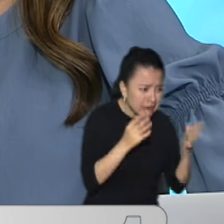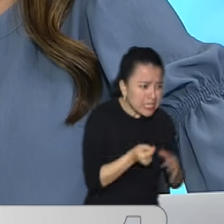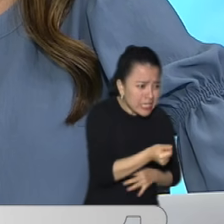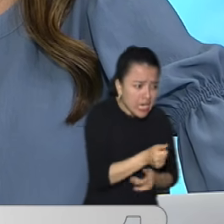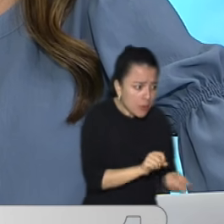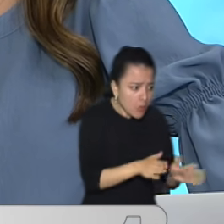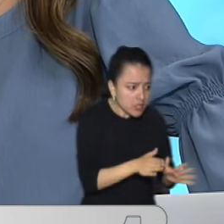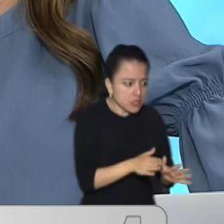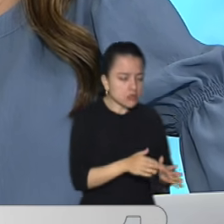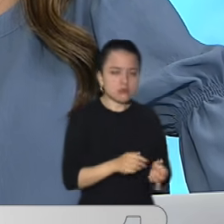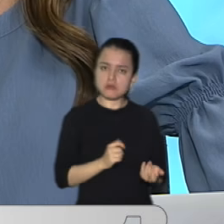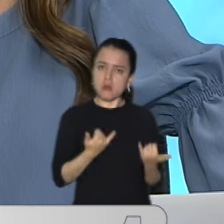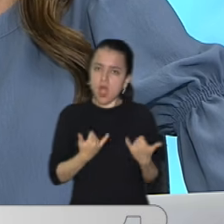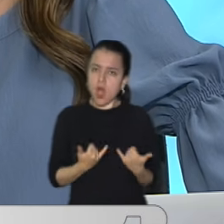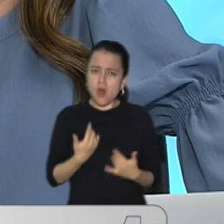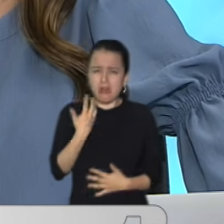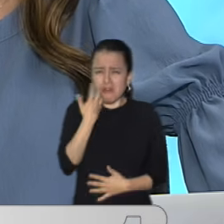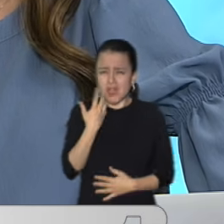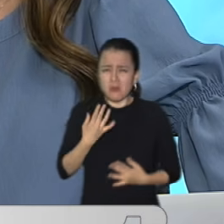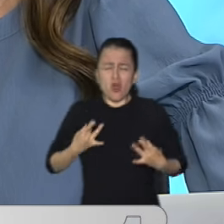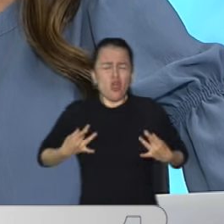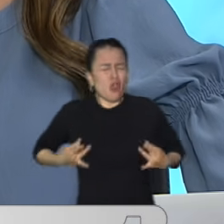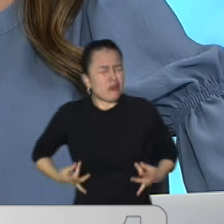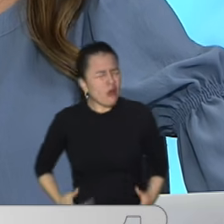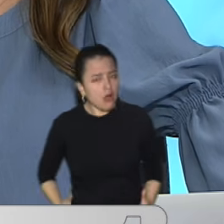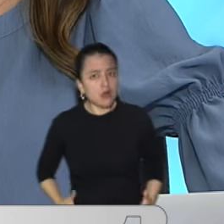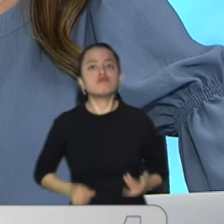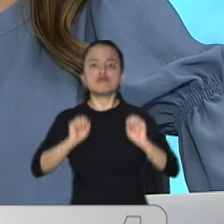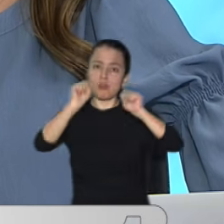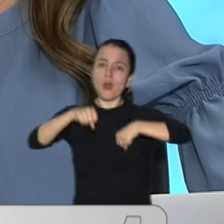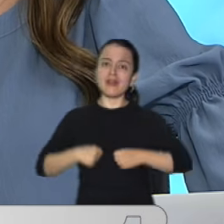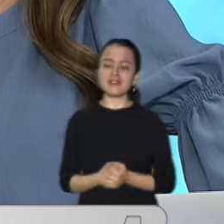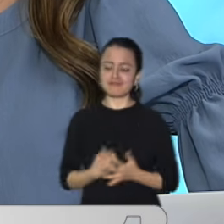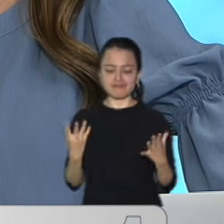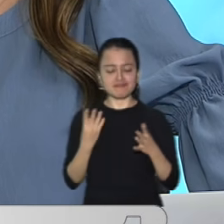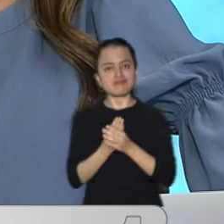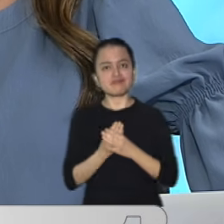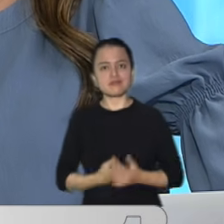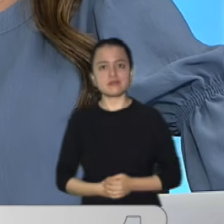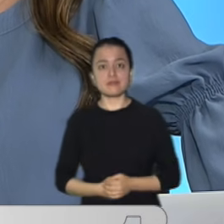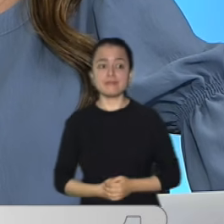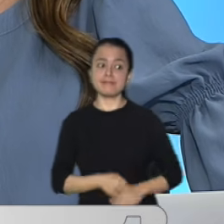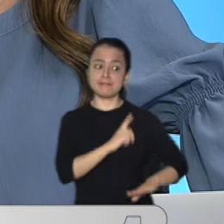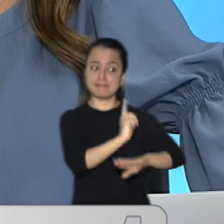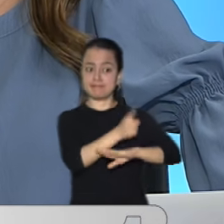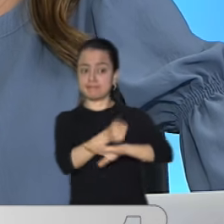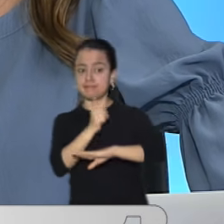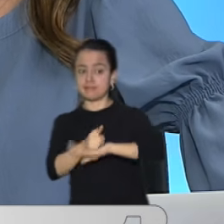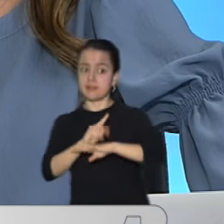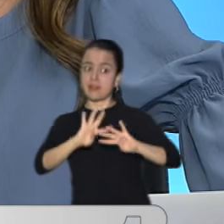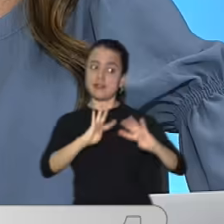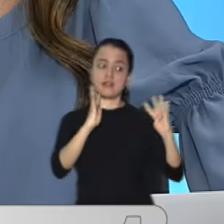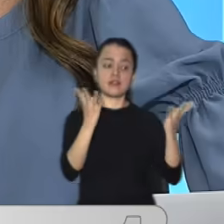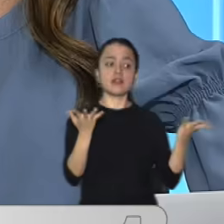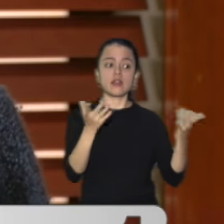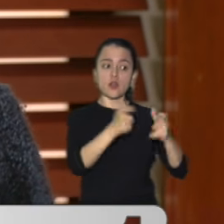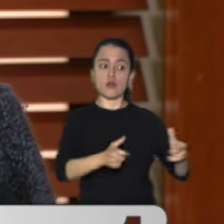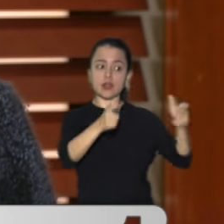intenso sufrimiento por lesión corporal o enfermedad grave. Además, exhortó al Congreso a eliminar las barreras a la